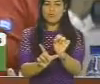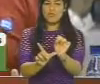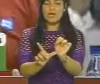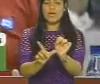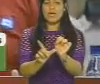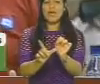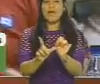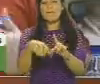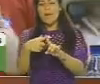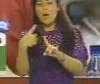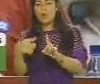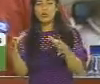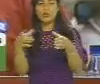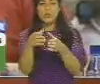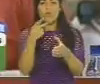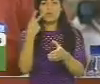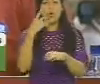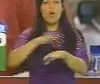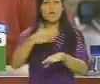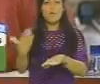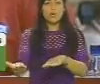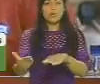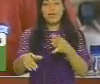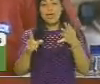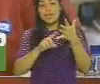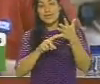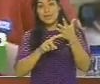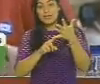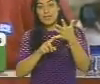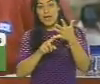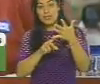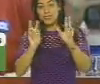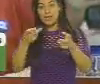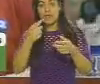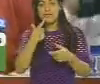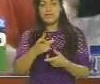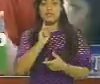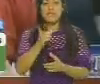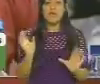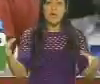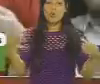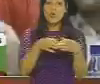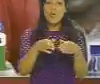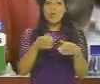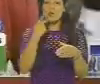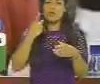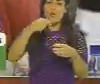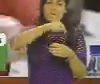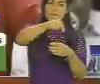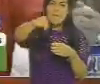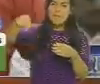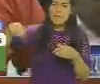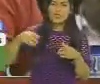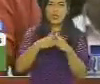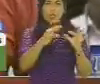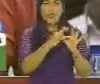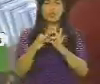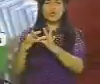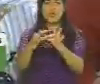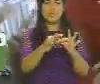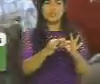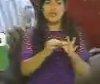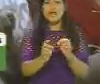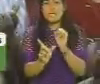del PSU, porque precisamente la quinta línea trata del polo patriótico, que es la unión del PSU con todos los